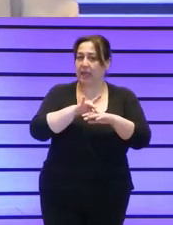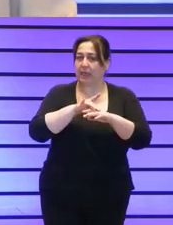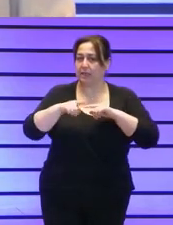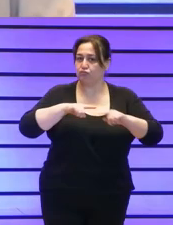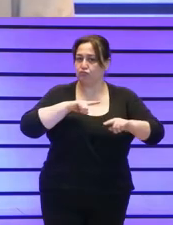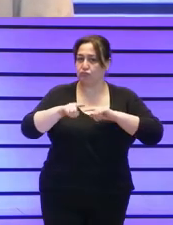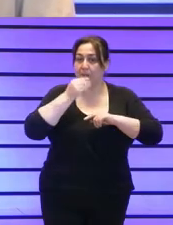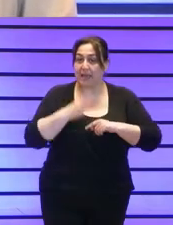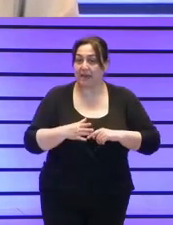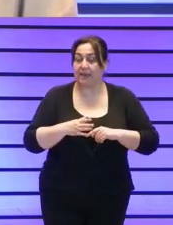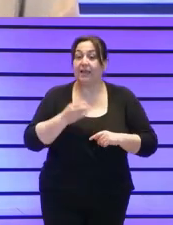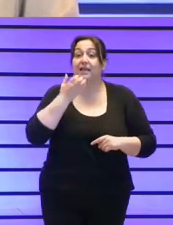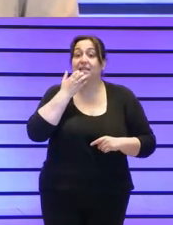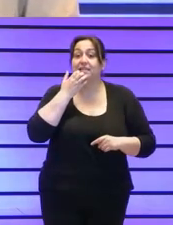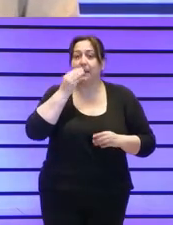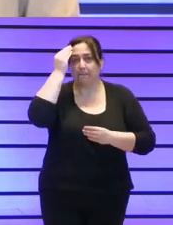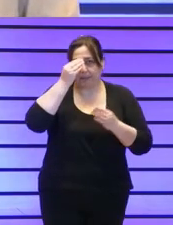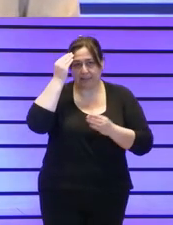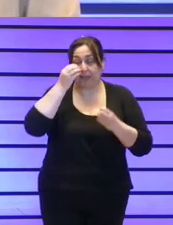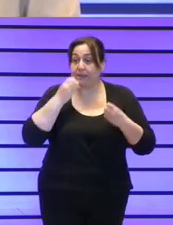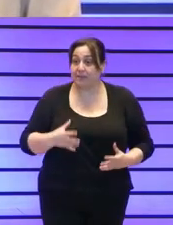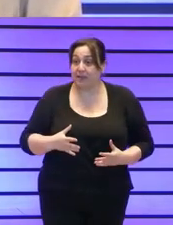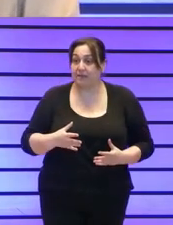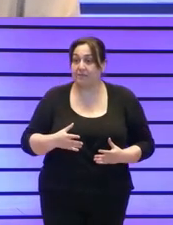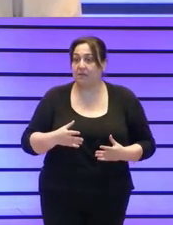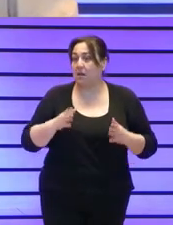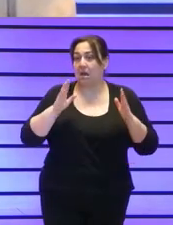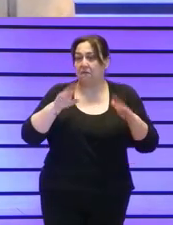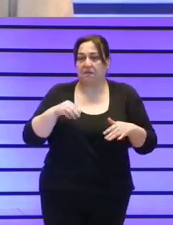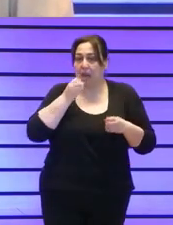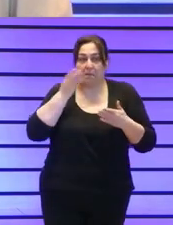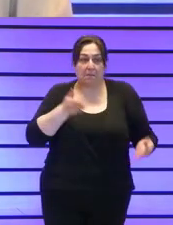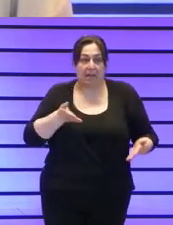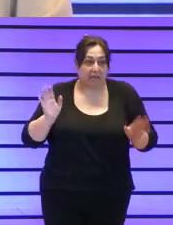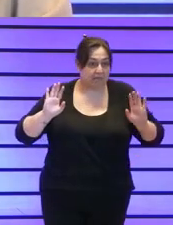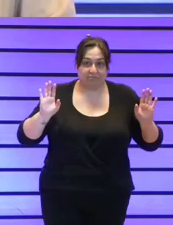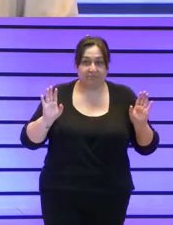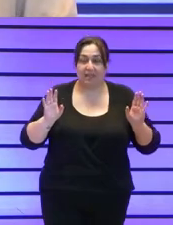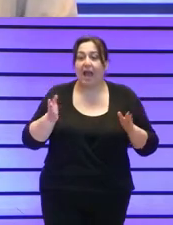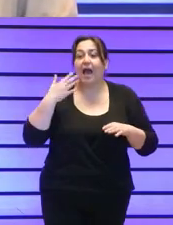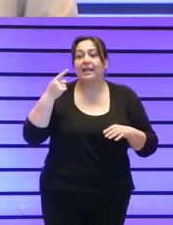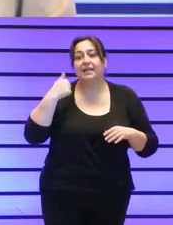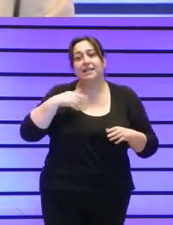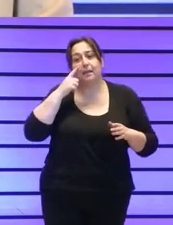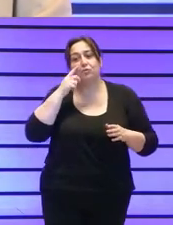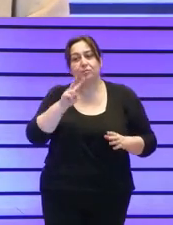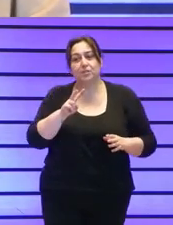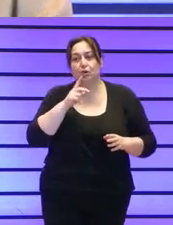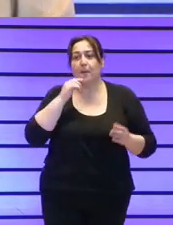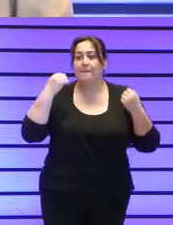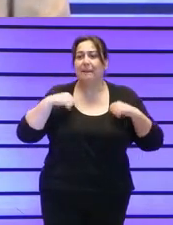¿no?, y están bien pensadas, bienvenidas sean. Ayer hemos visto